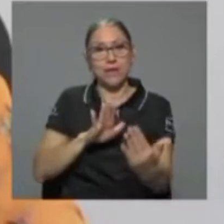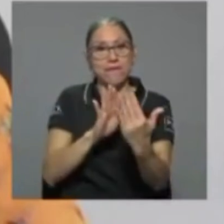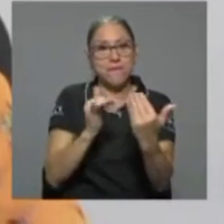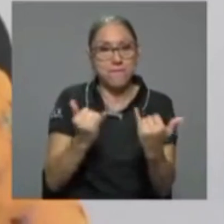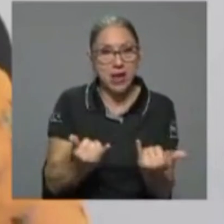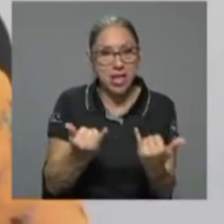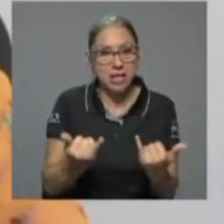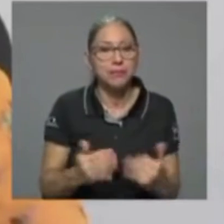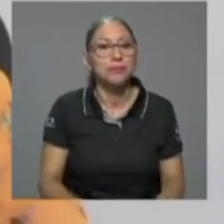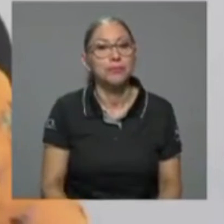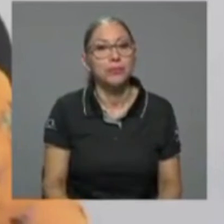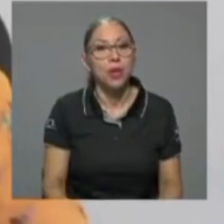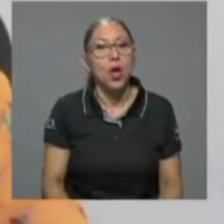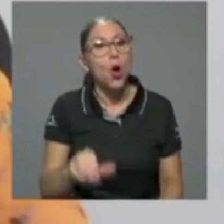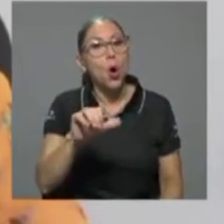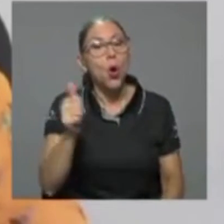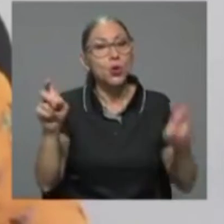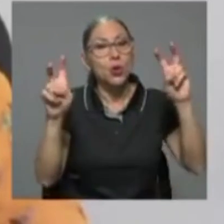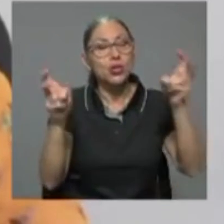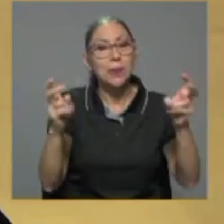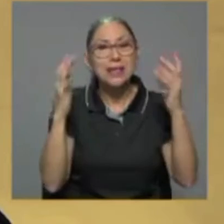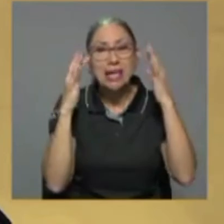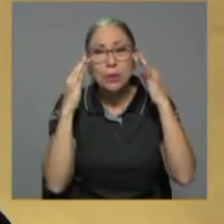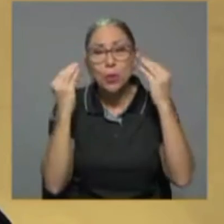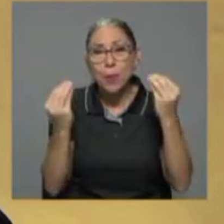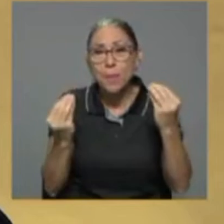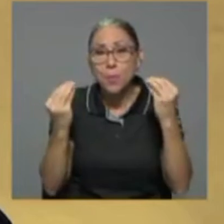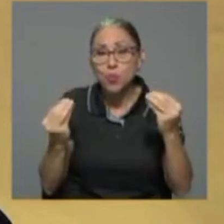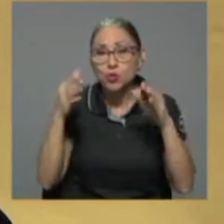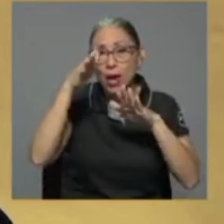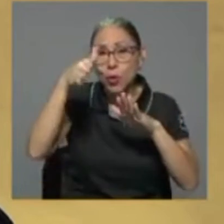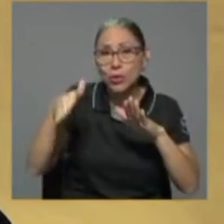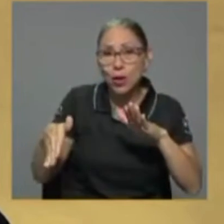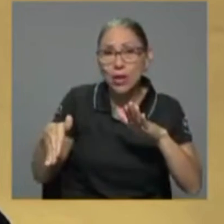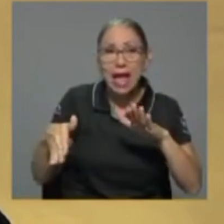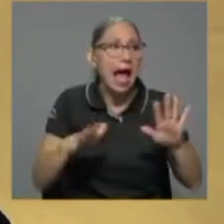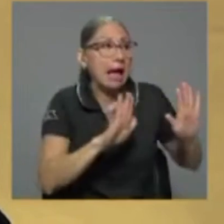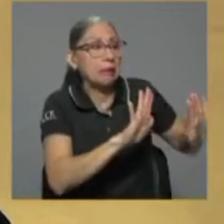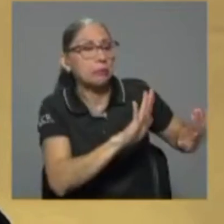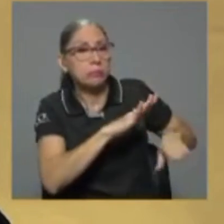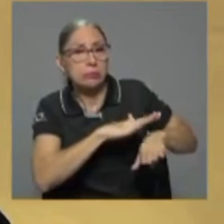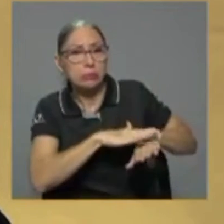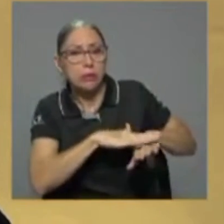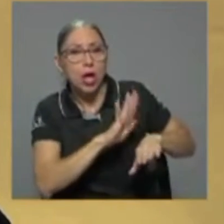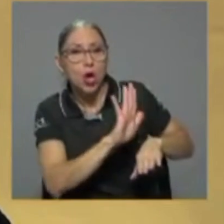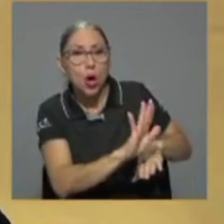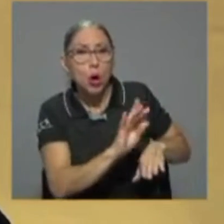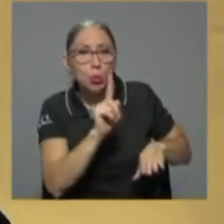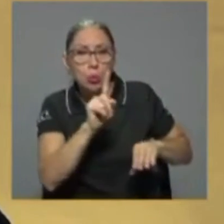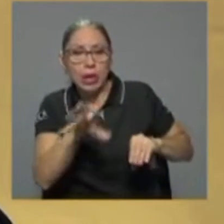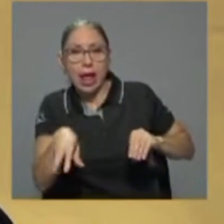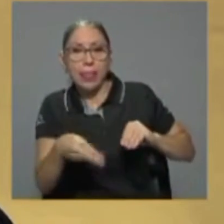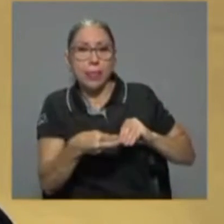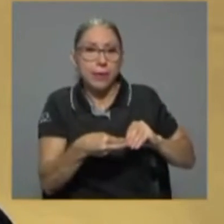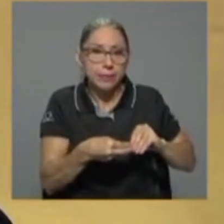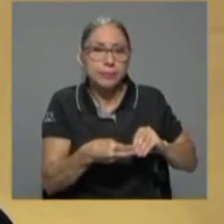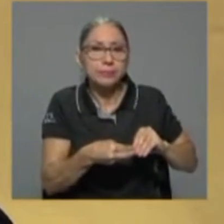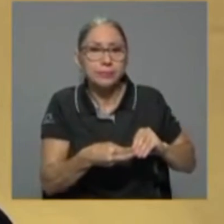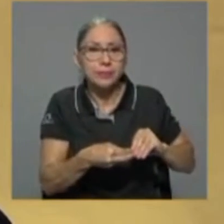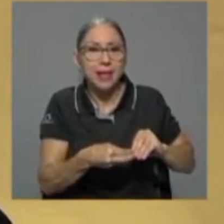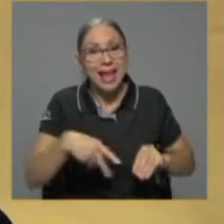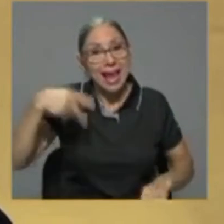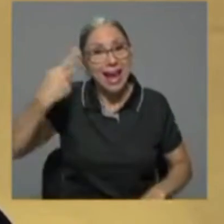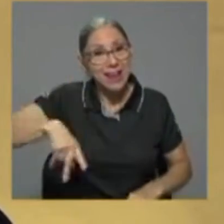momento. Otro de los temas que preocupa mucho la Contraloría. Déjeme hacerle una nota de pie de página. El